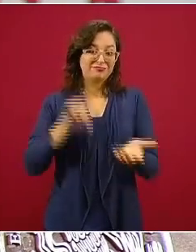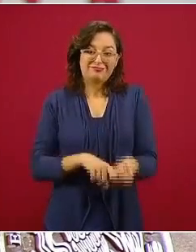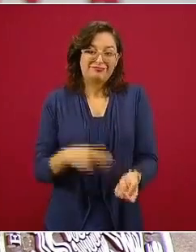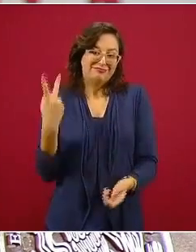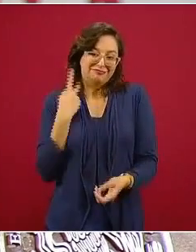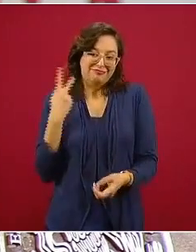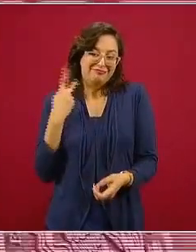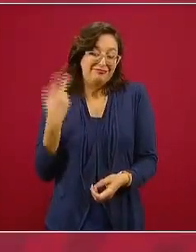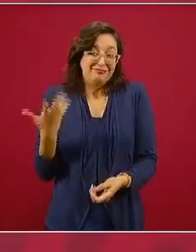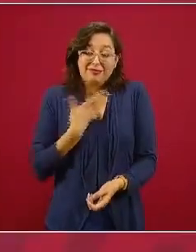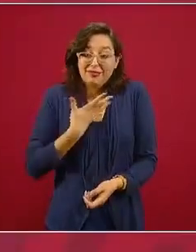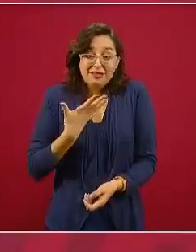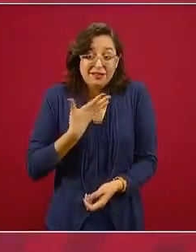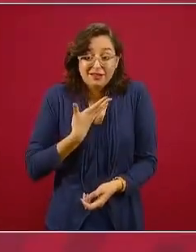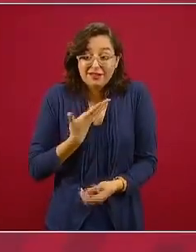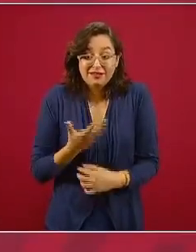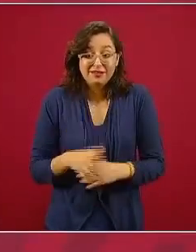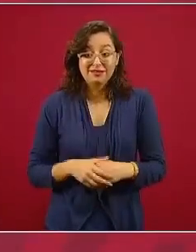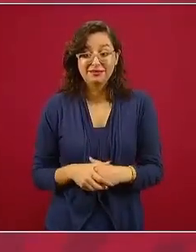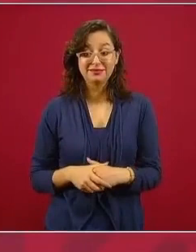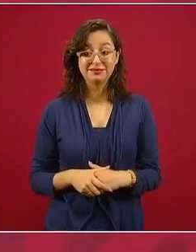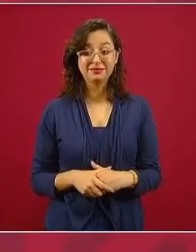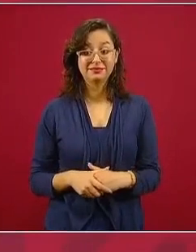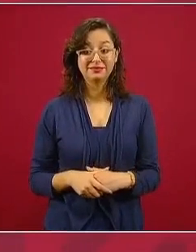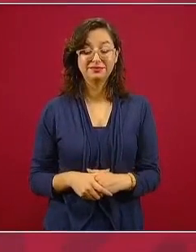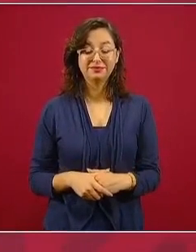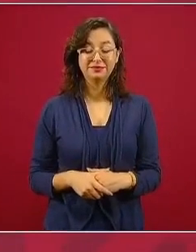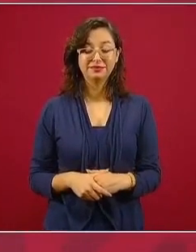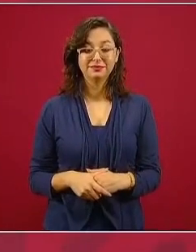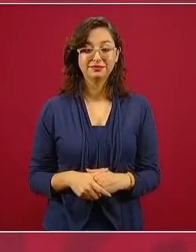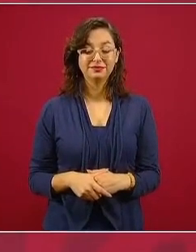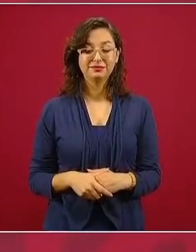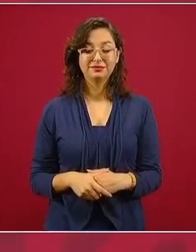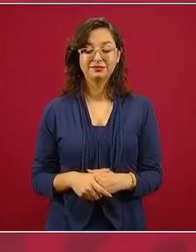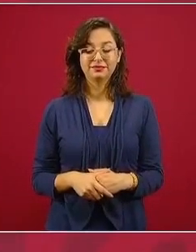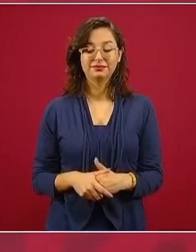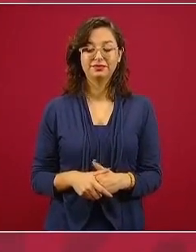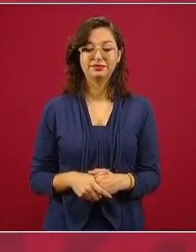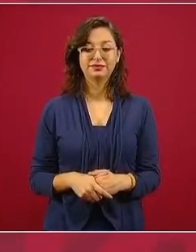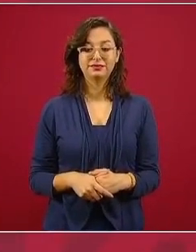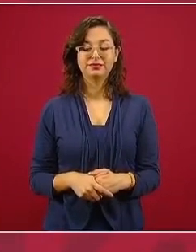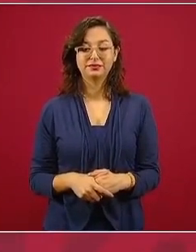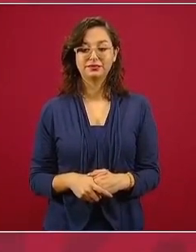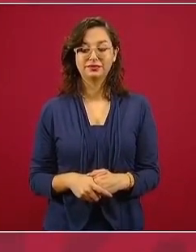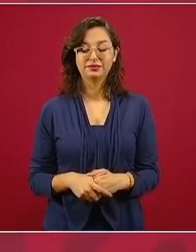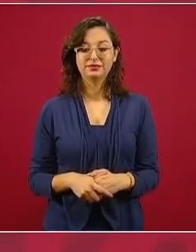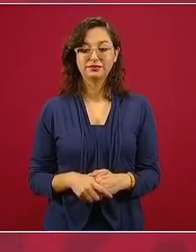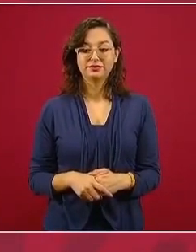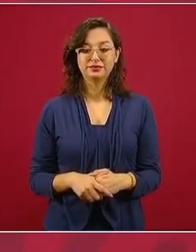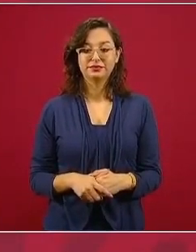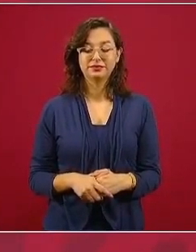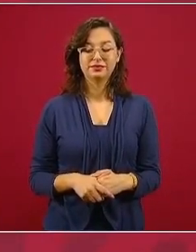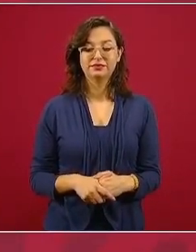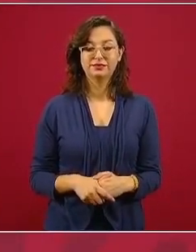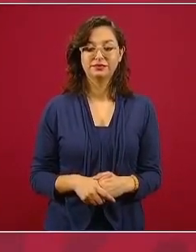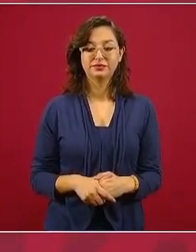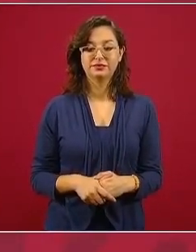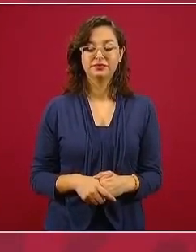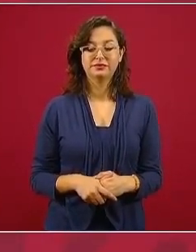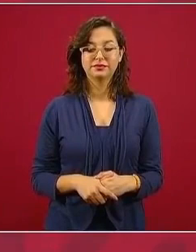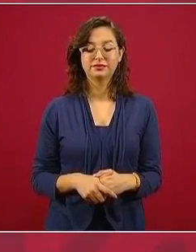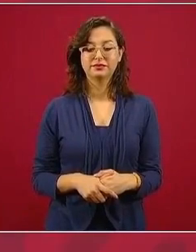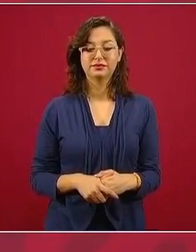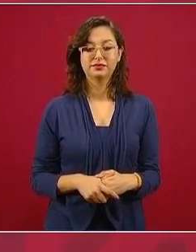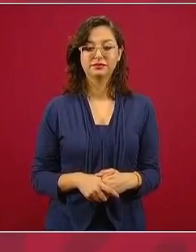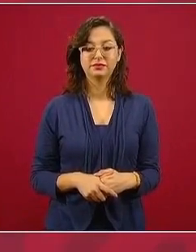relaciones políticas. Yo hablaba que nosotros nos